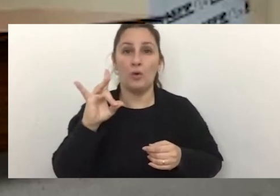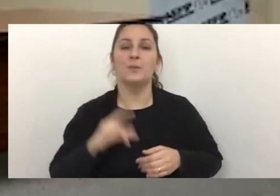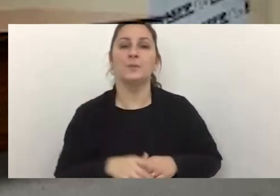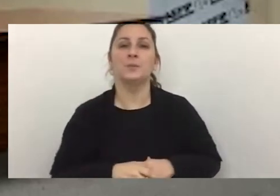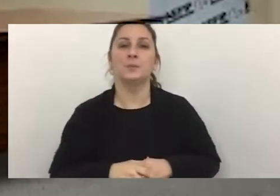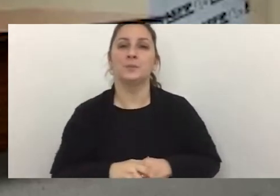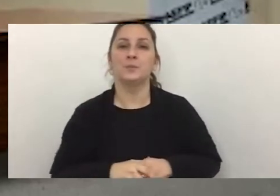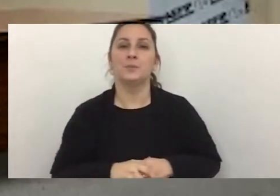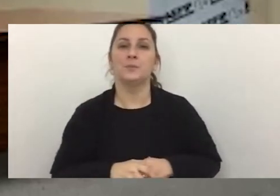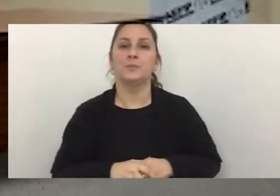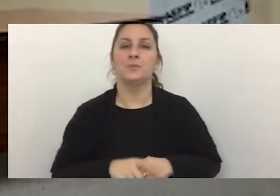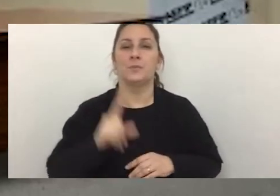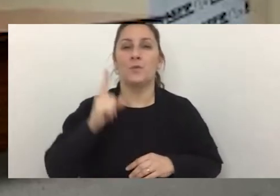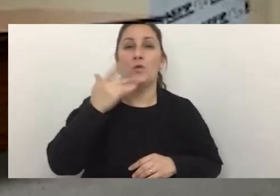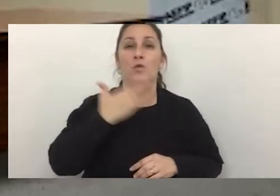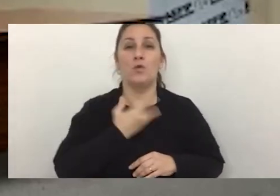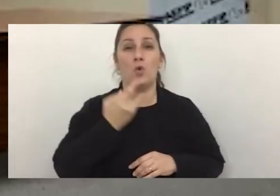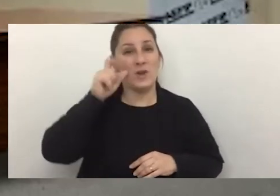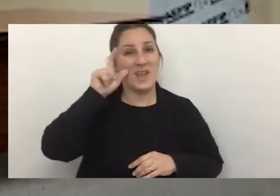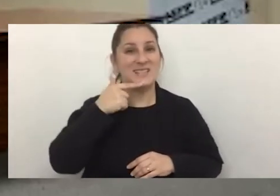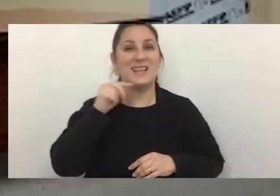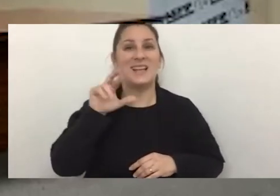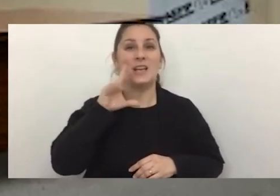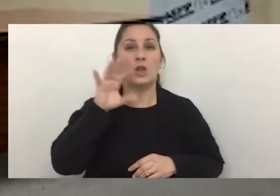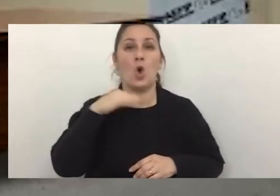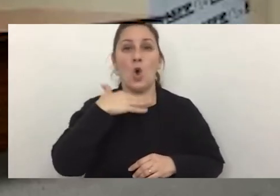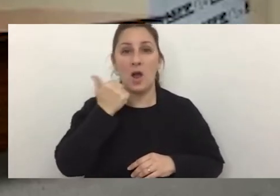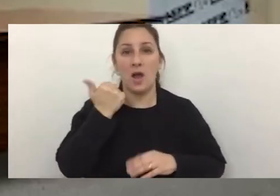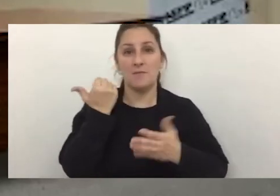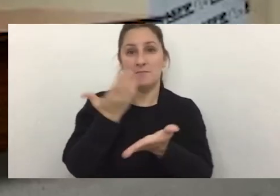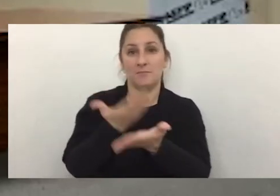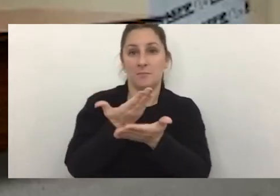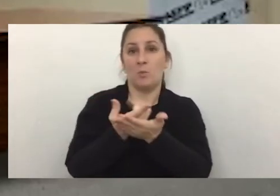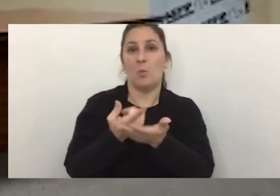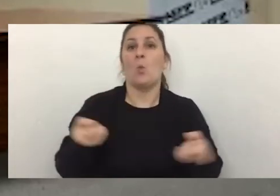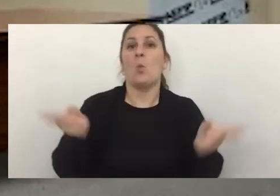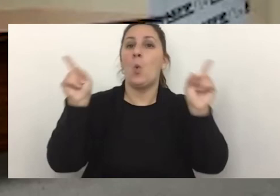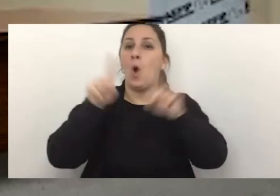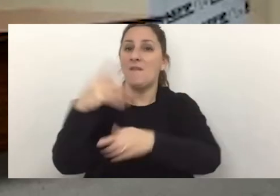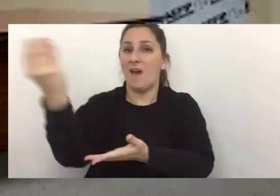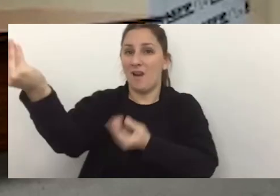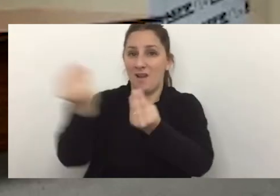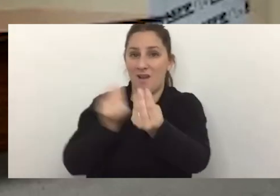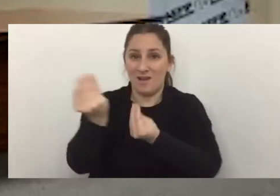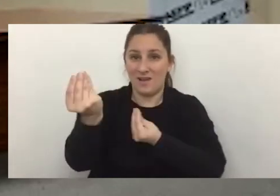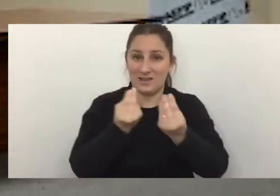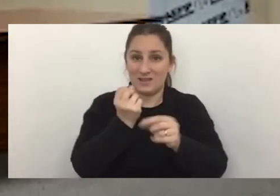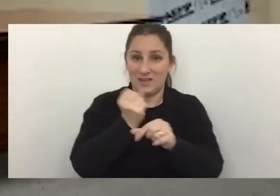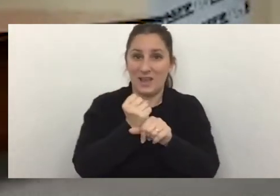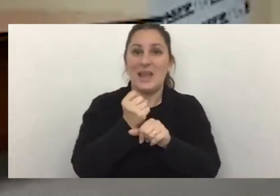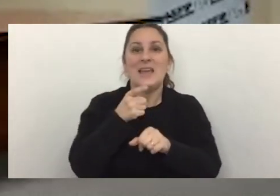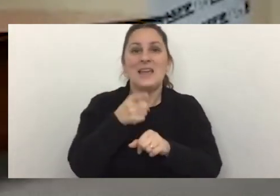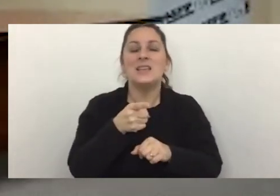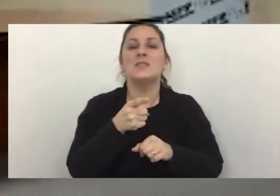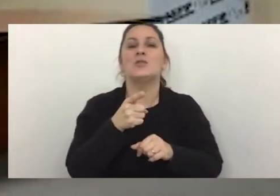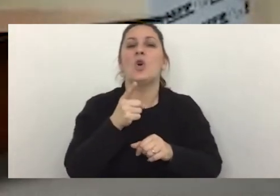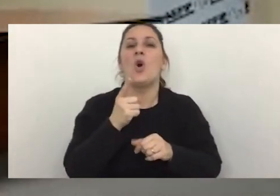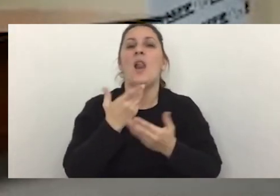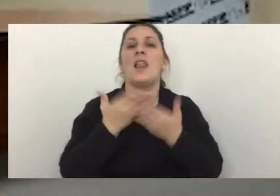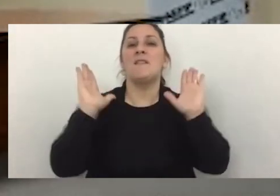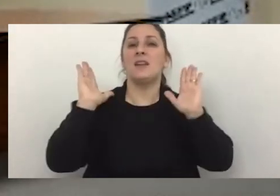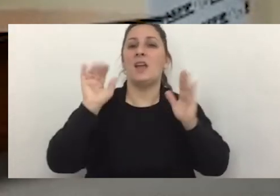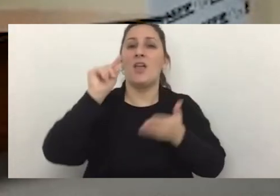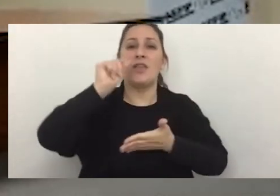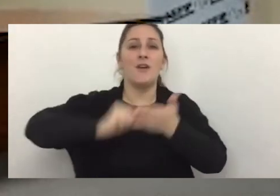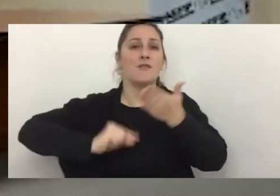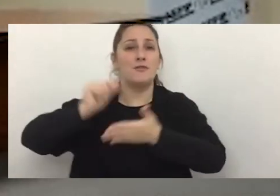Funes de Rioja planteó que la reinstalación de los trabajadores implicaba una violación a la libertad de contratar, a la